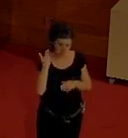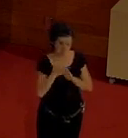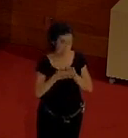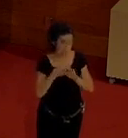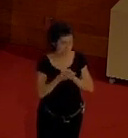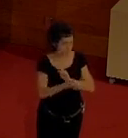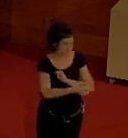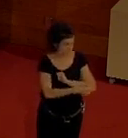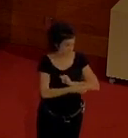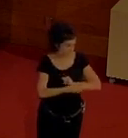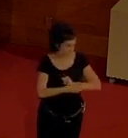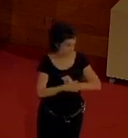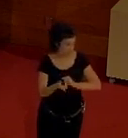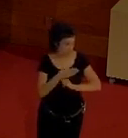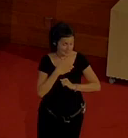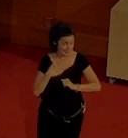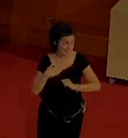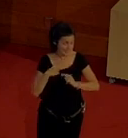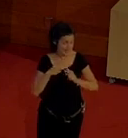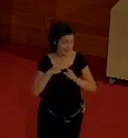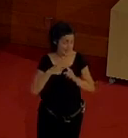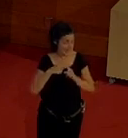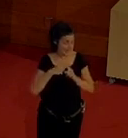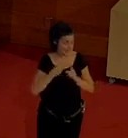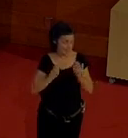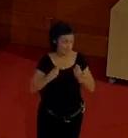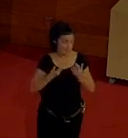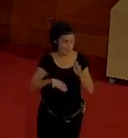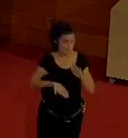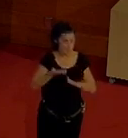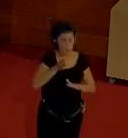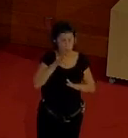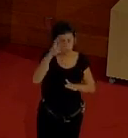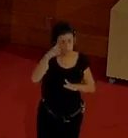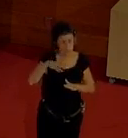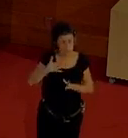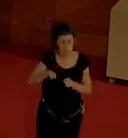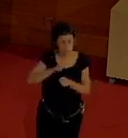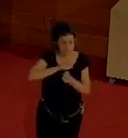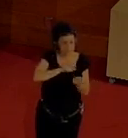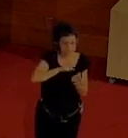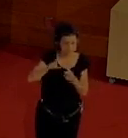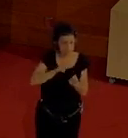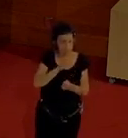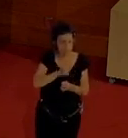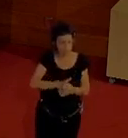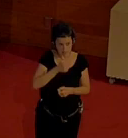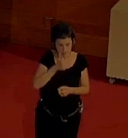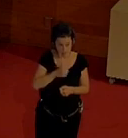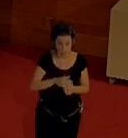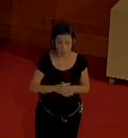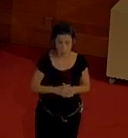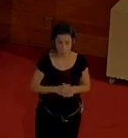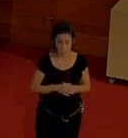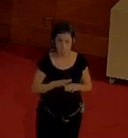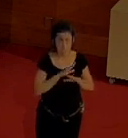en aumentar su nivel de vida visto que les iba a ser más difícil exportar pero vemos que se ha convertido el primer socio de